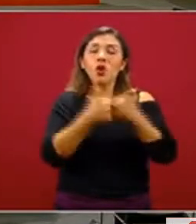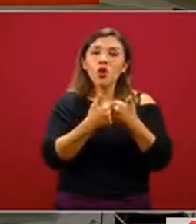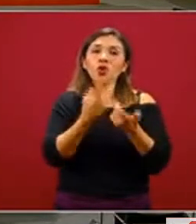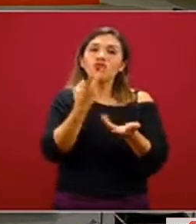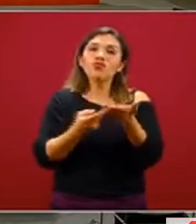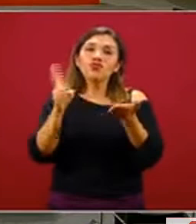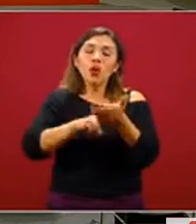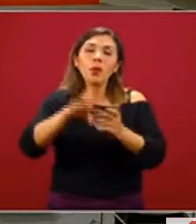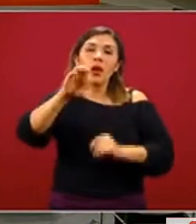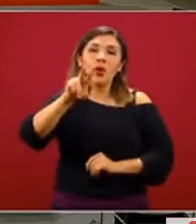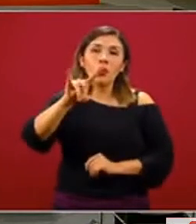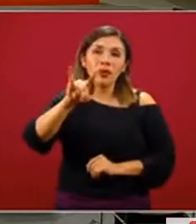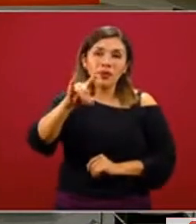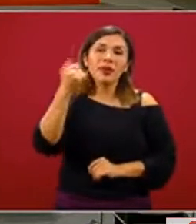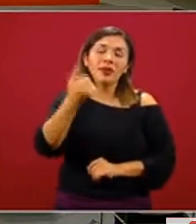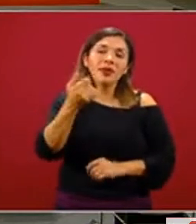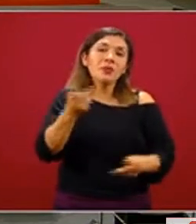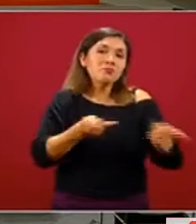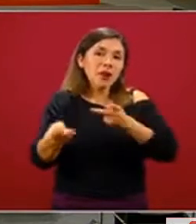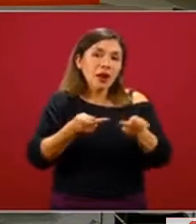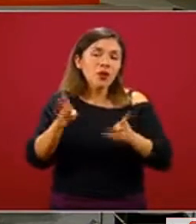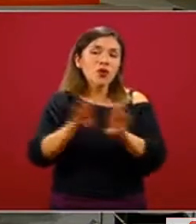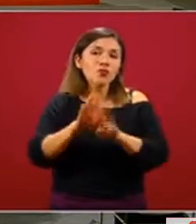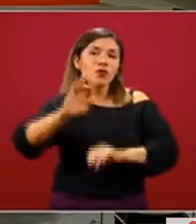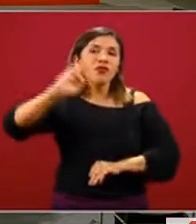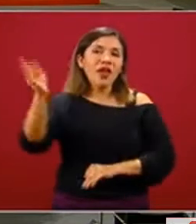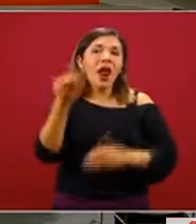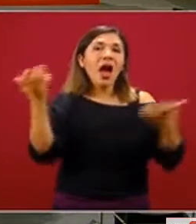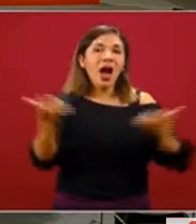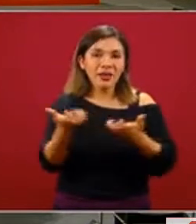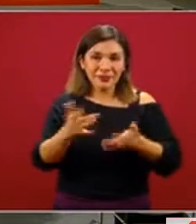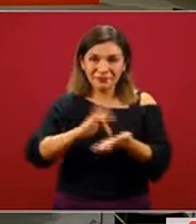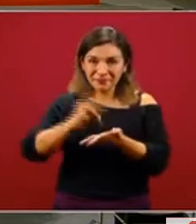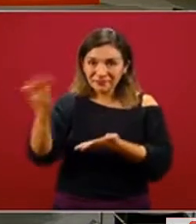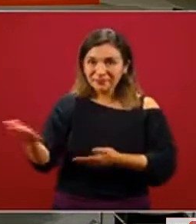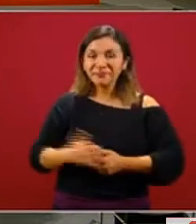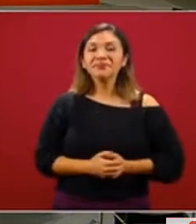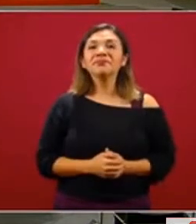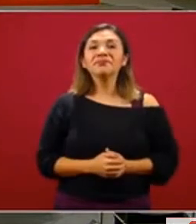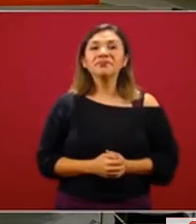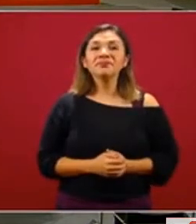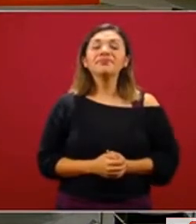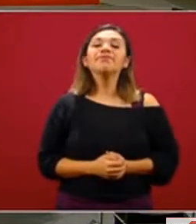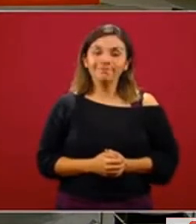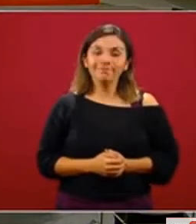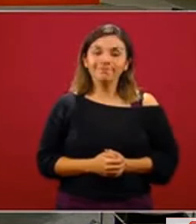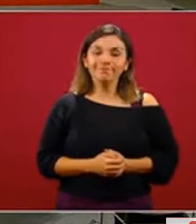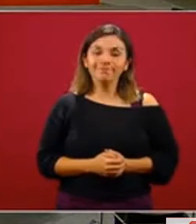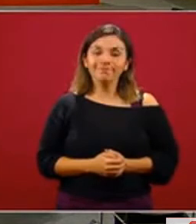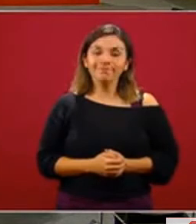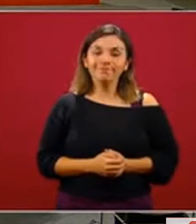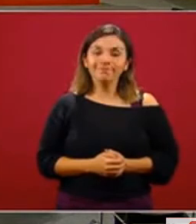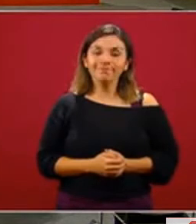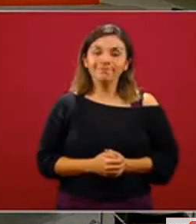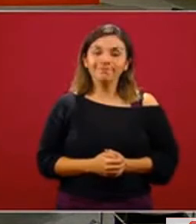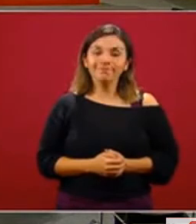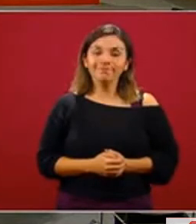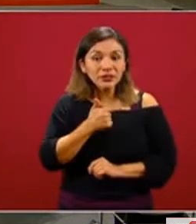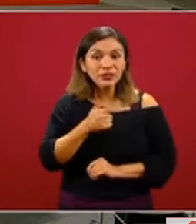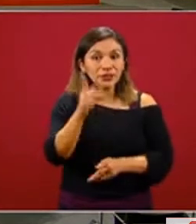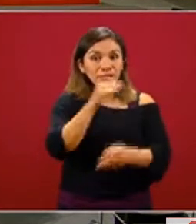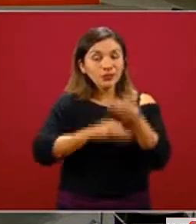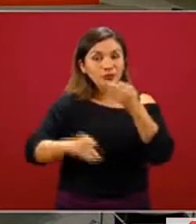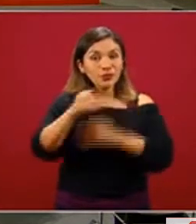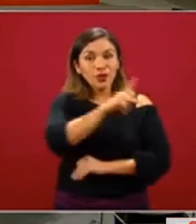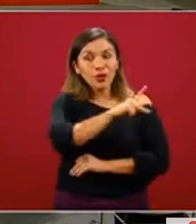acciones de los programas federales. Gracias, doctor. Muchas gracias, doctor López-Gatell. Buenas noches, tengan